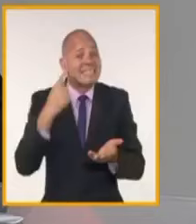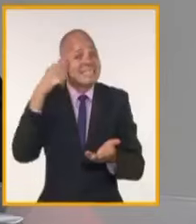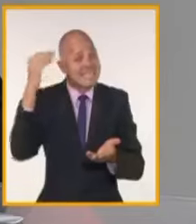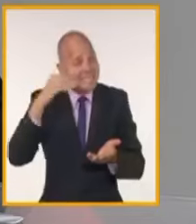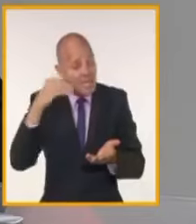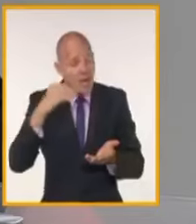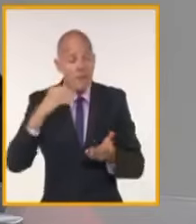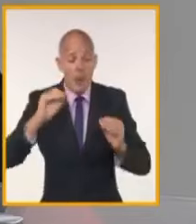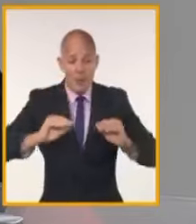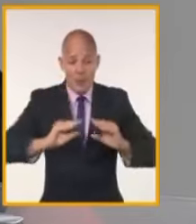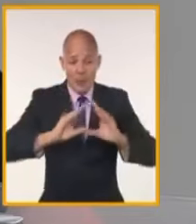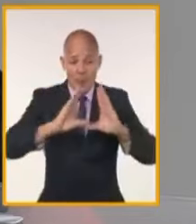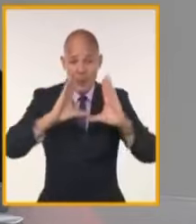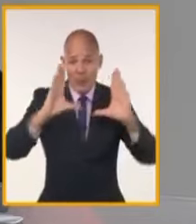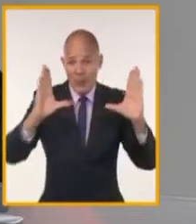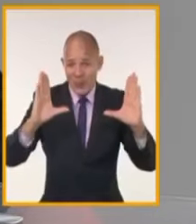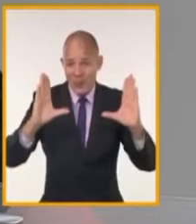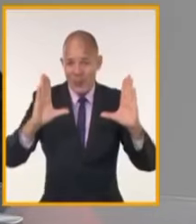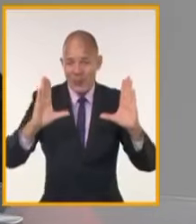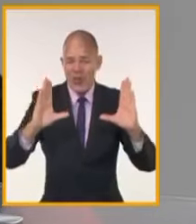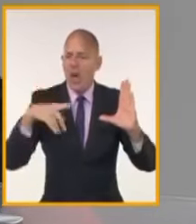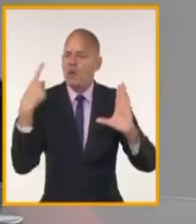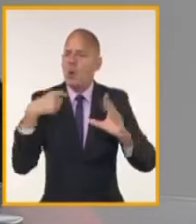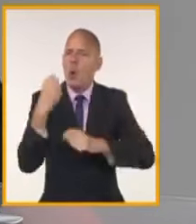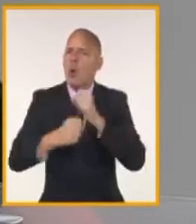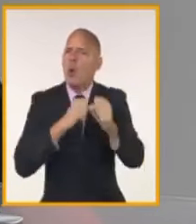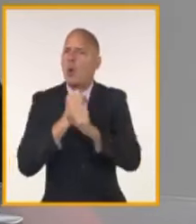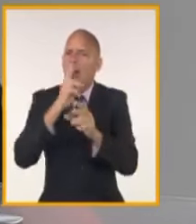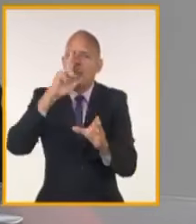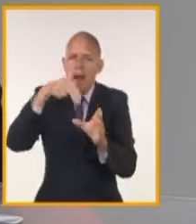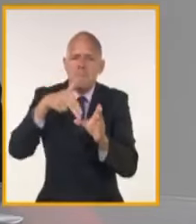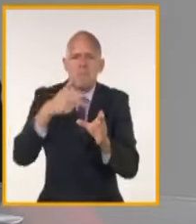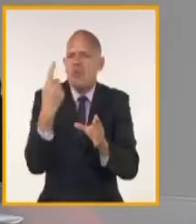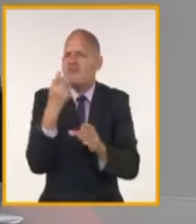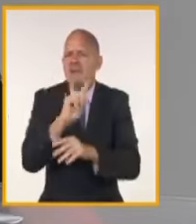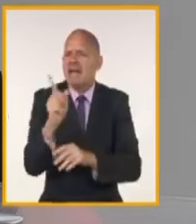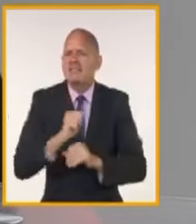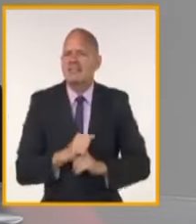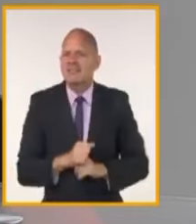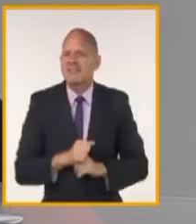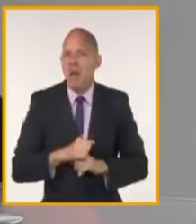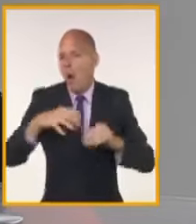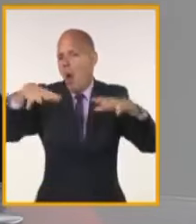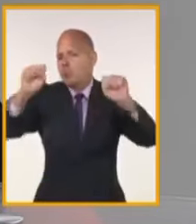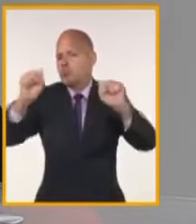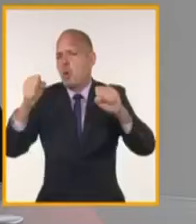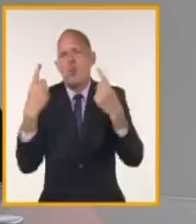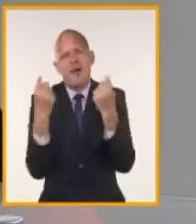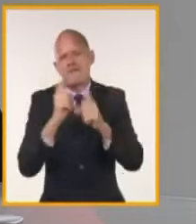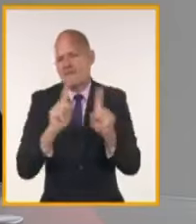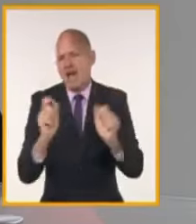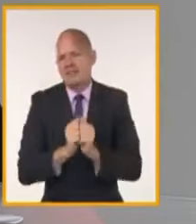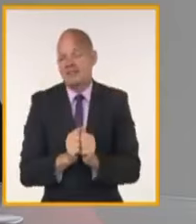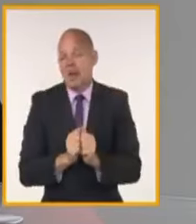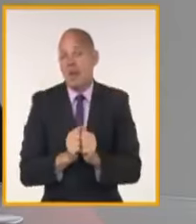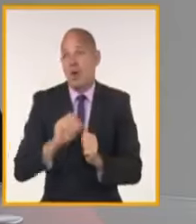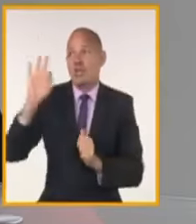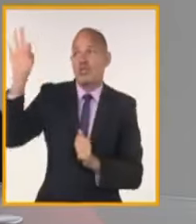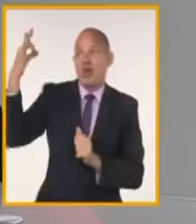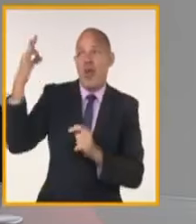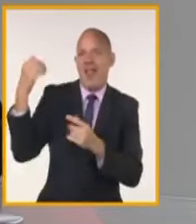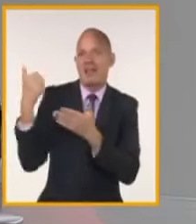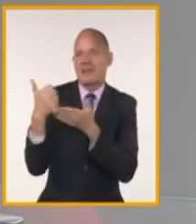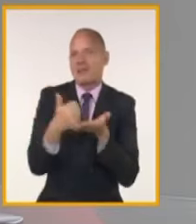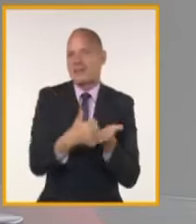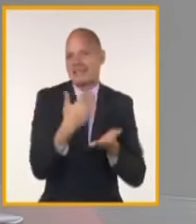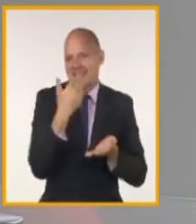sol durante el día y reduciendo las afectaciones de Electricidad de la economía y de la población correcto hasta que